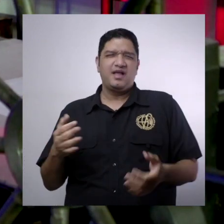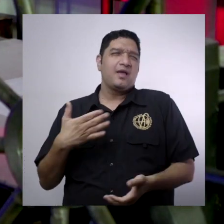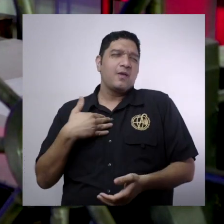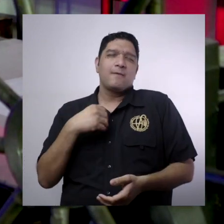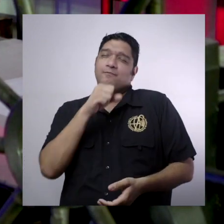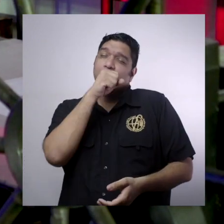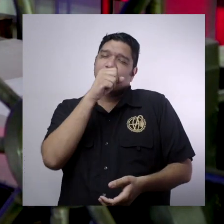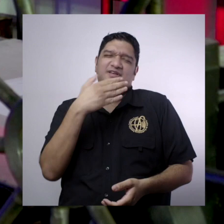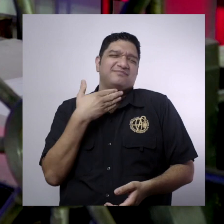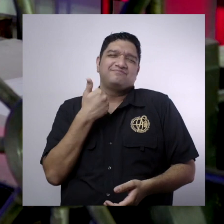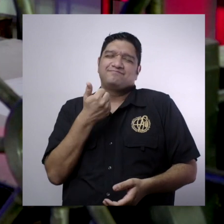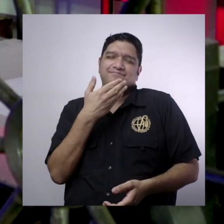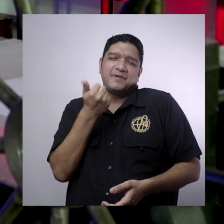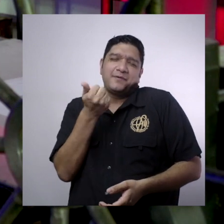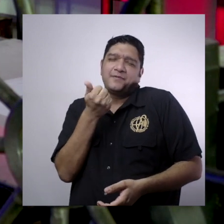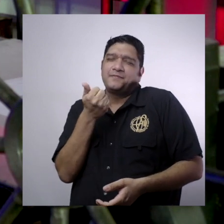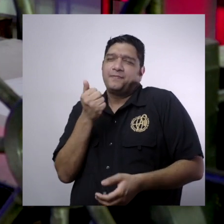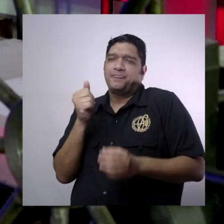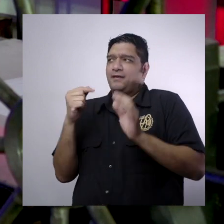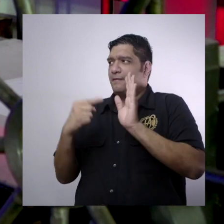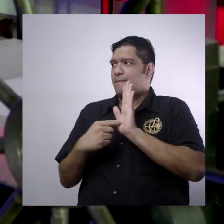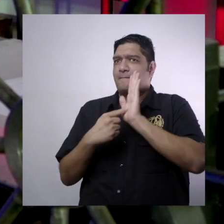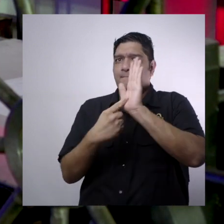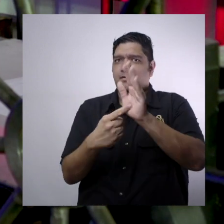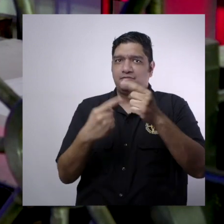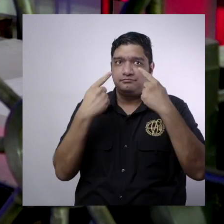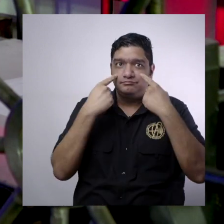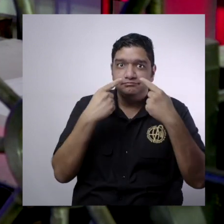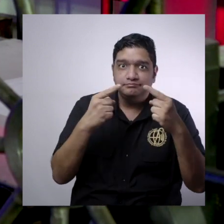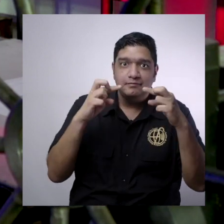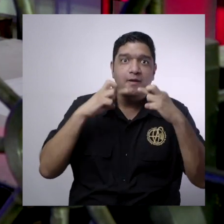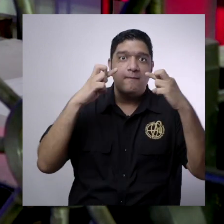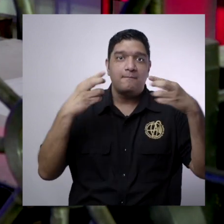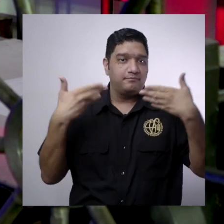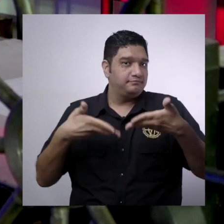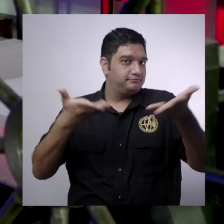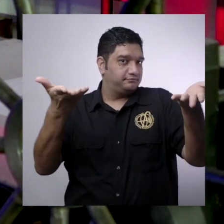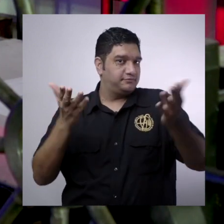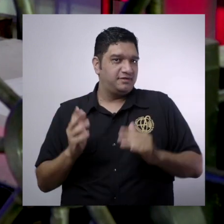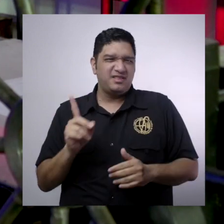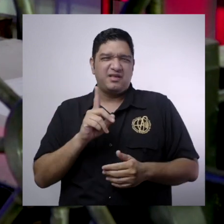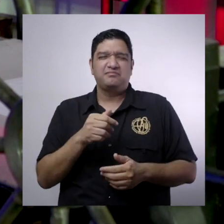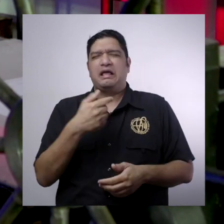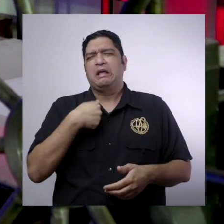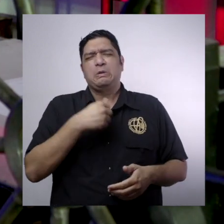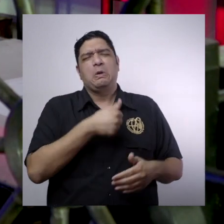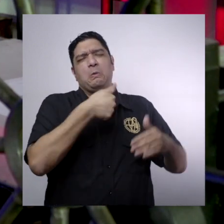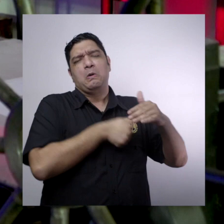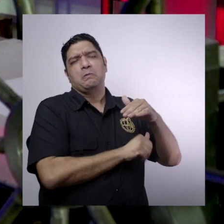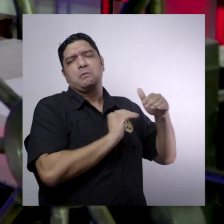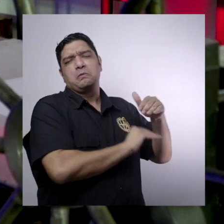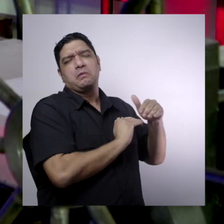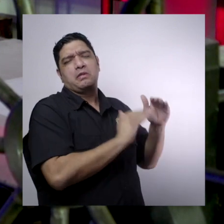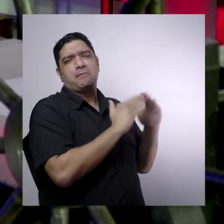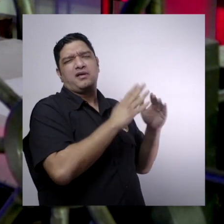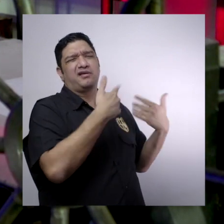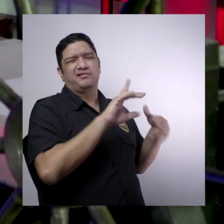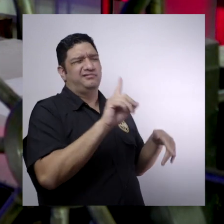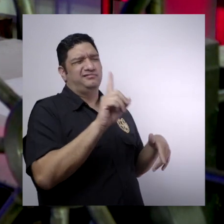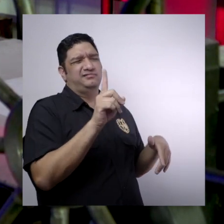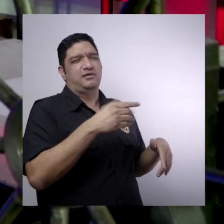pública que tenerla guardada. Y entonces pues yo le propuse en ese